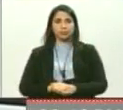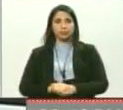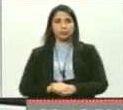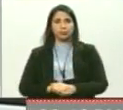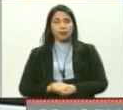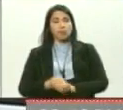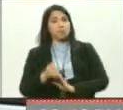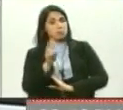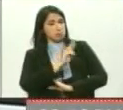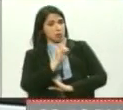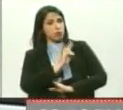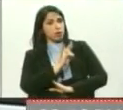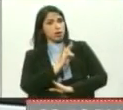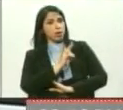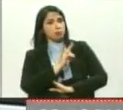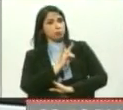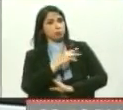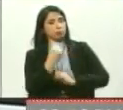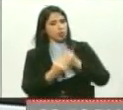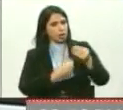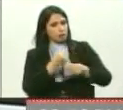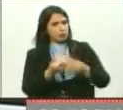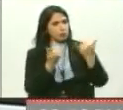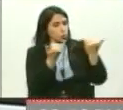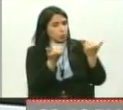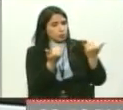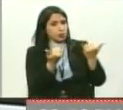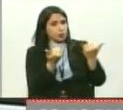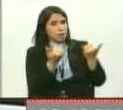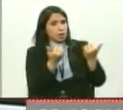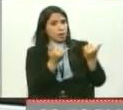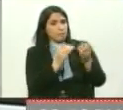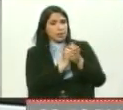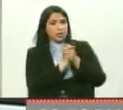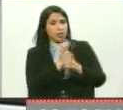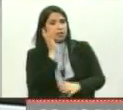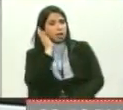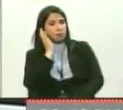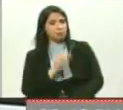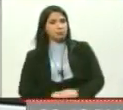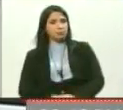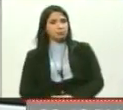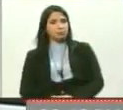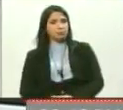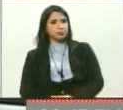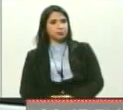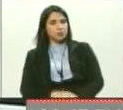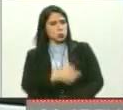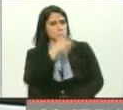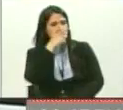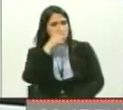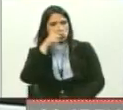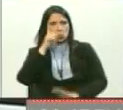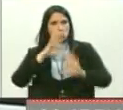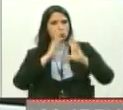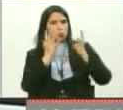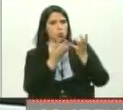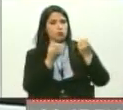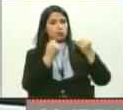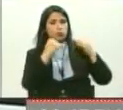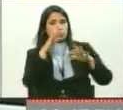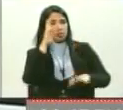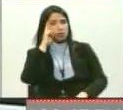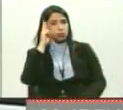Venezuela está haciendo, en este instante, compañera, siendo monitoreada por el mundo por muchas